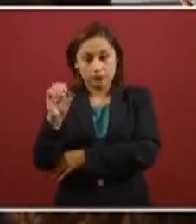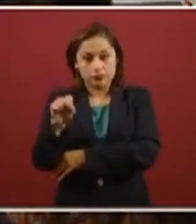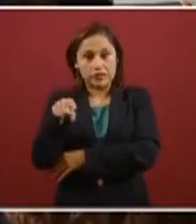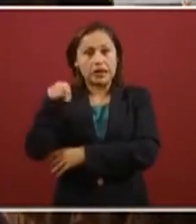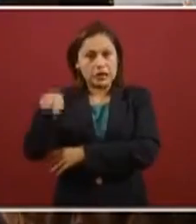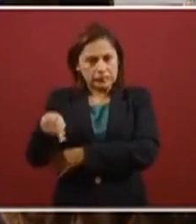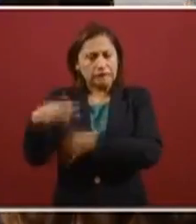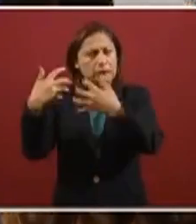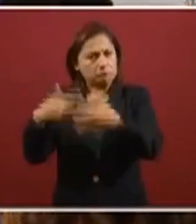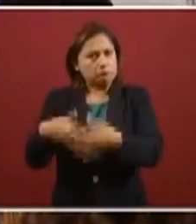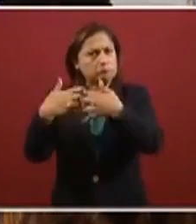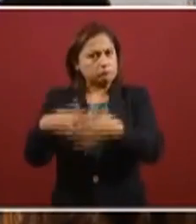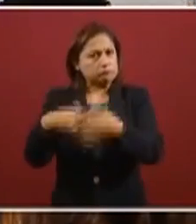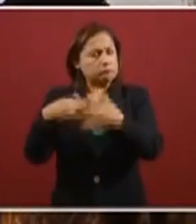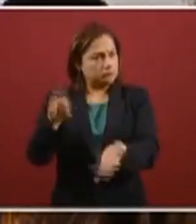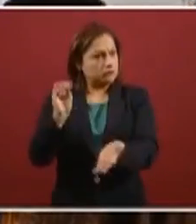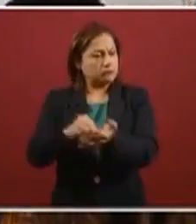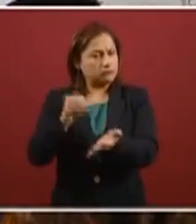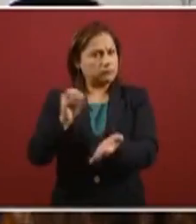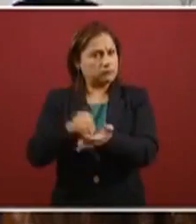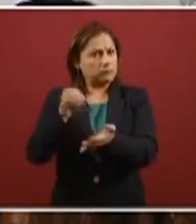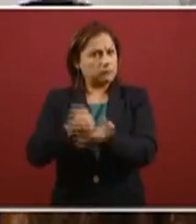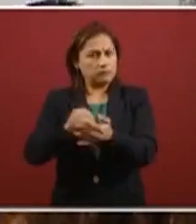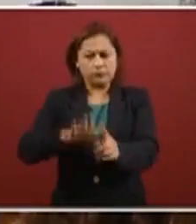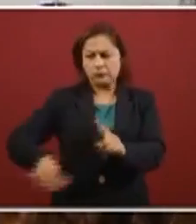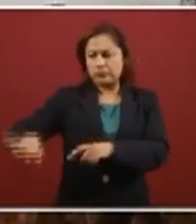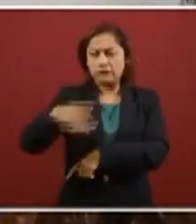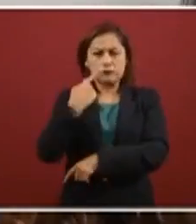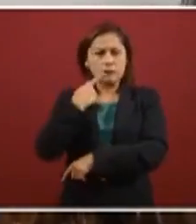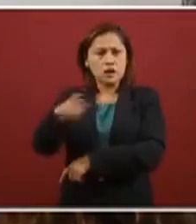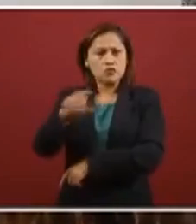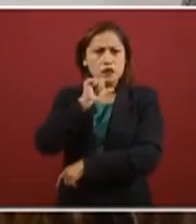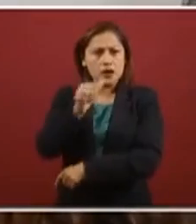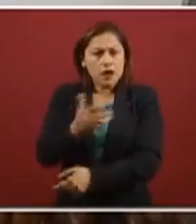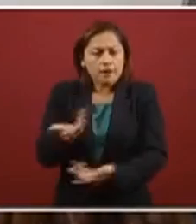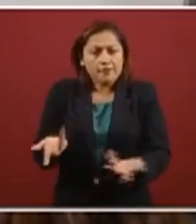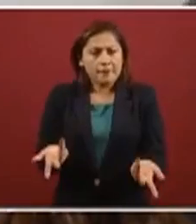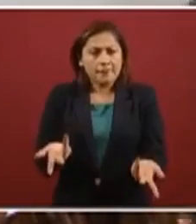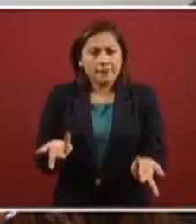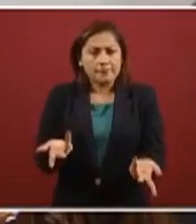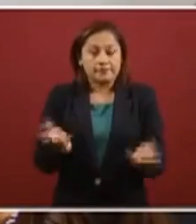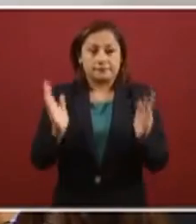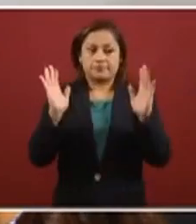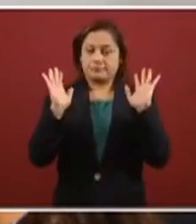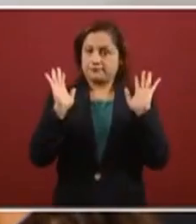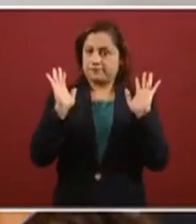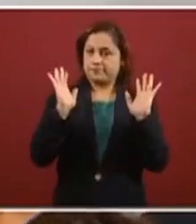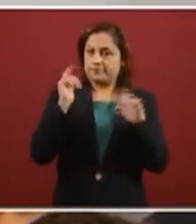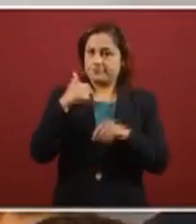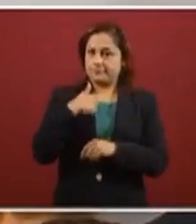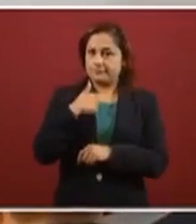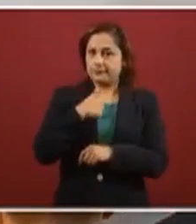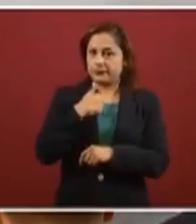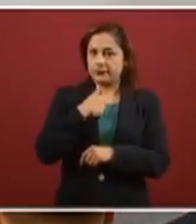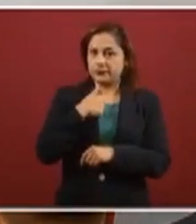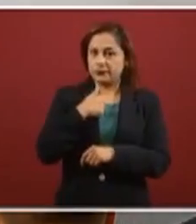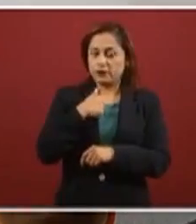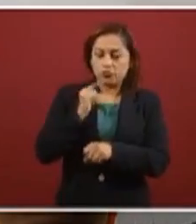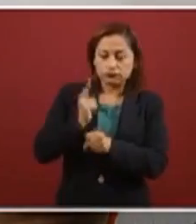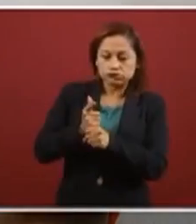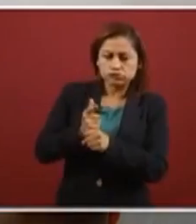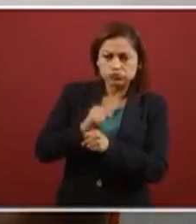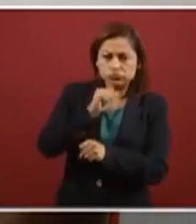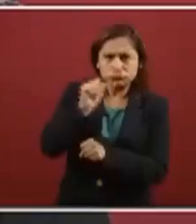denuncia en contra de la empresa, o al menos no se ha ventilado nada,